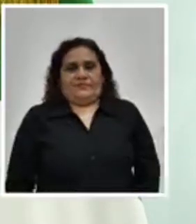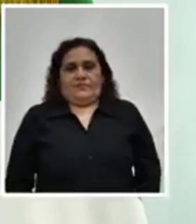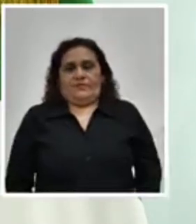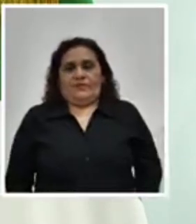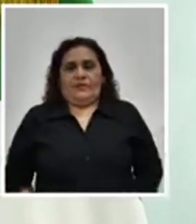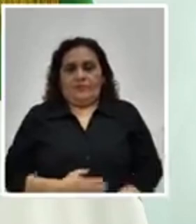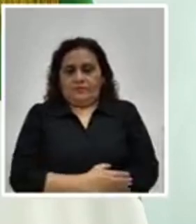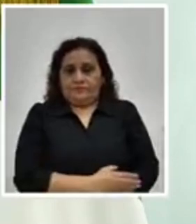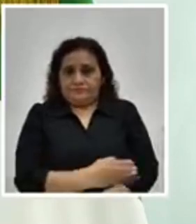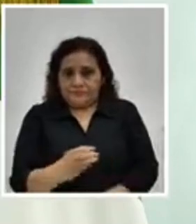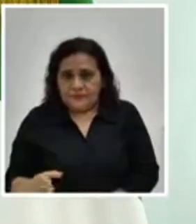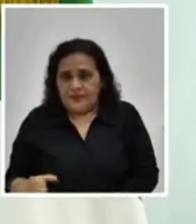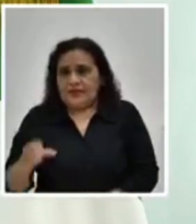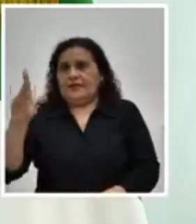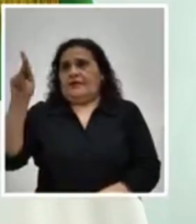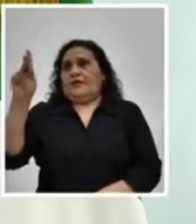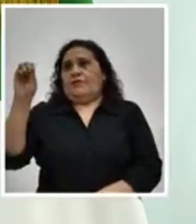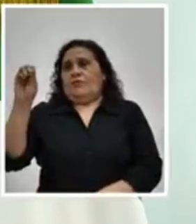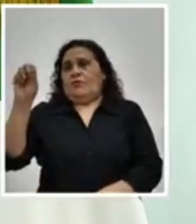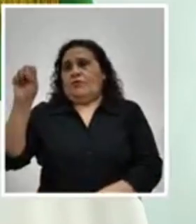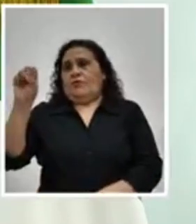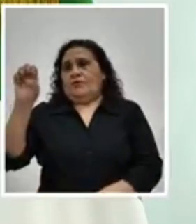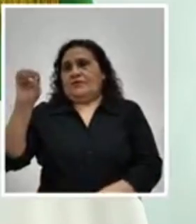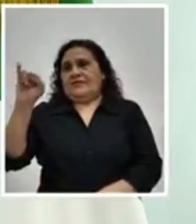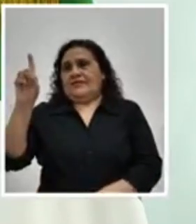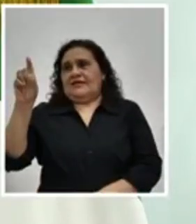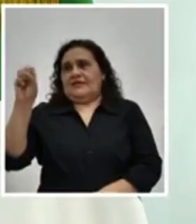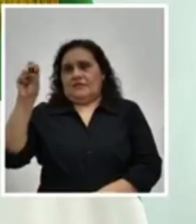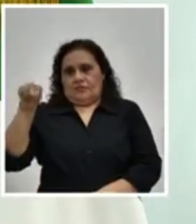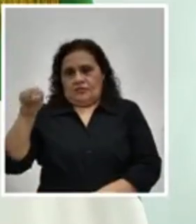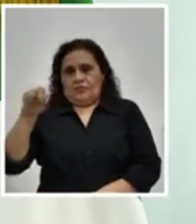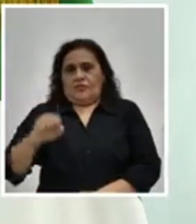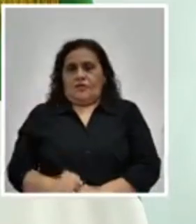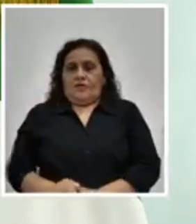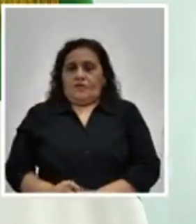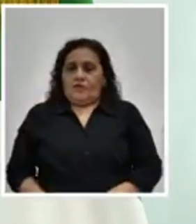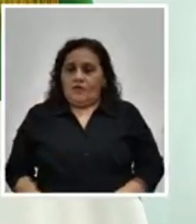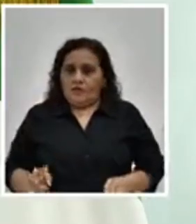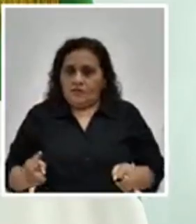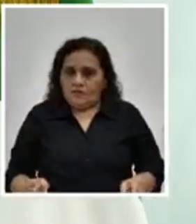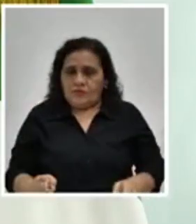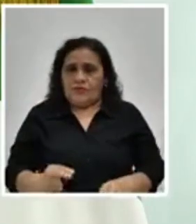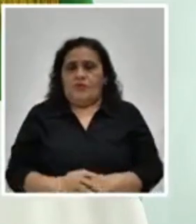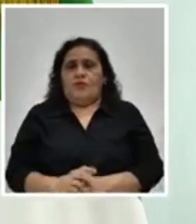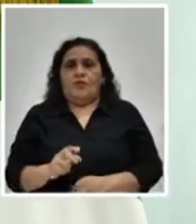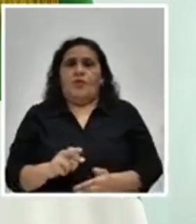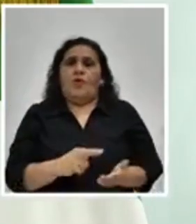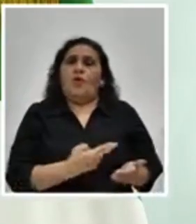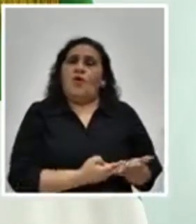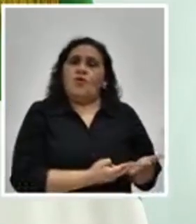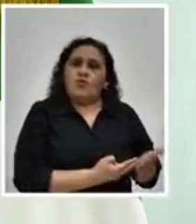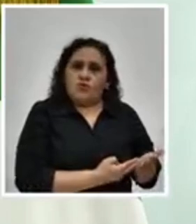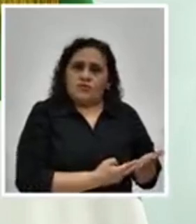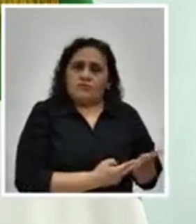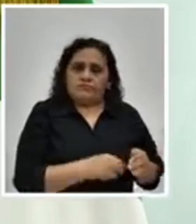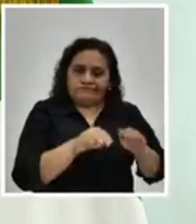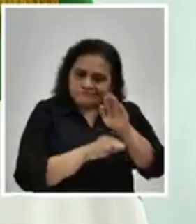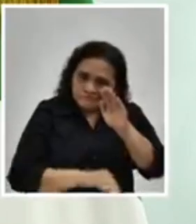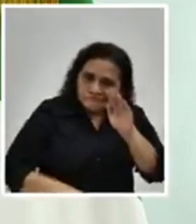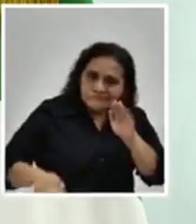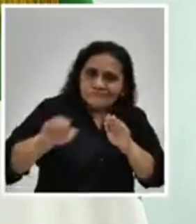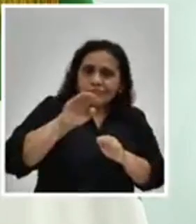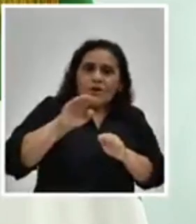Poseidón. A inicios de este año y con la inauguración de la cancha Rosa Poseidón, incrementamos la